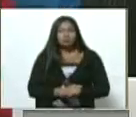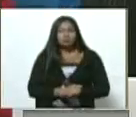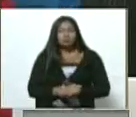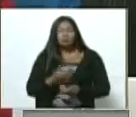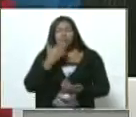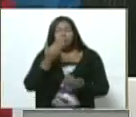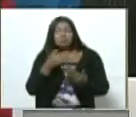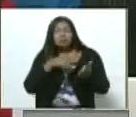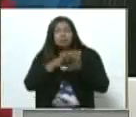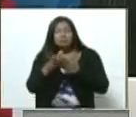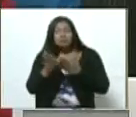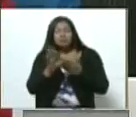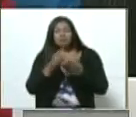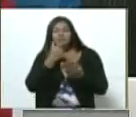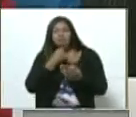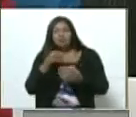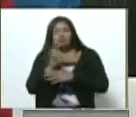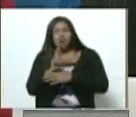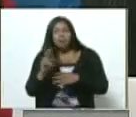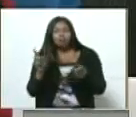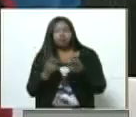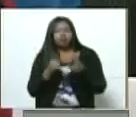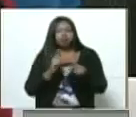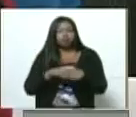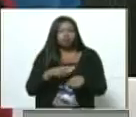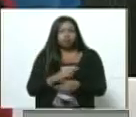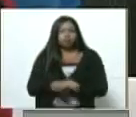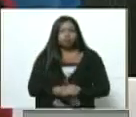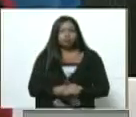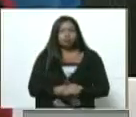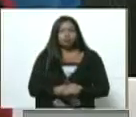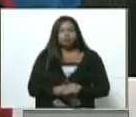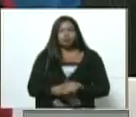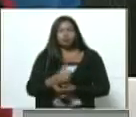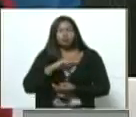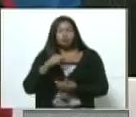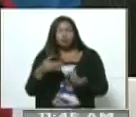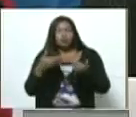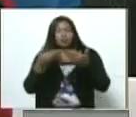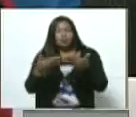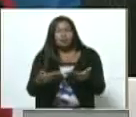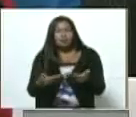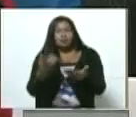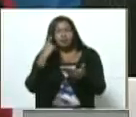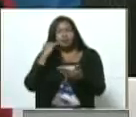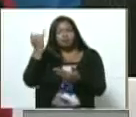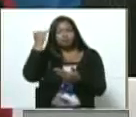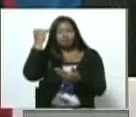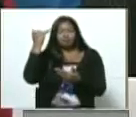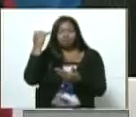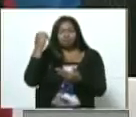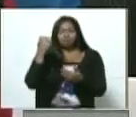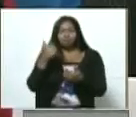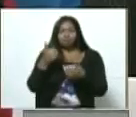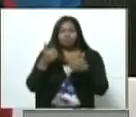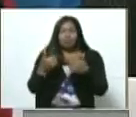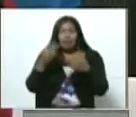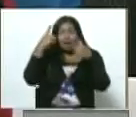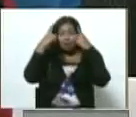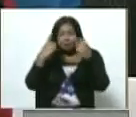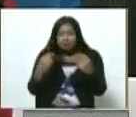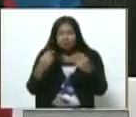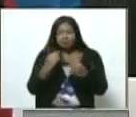gratuita, eficaz y en tiempo oportuno, y quien la imparta tenga la idoneidad, tenga la